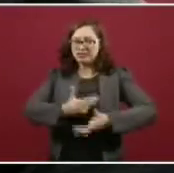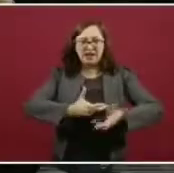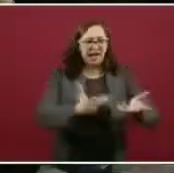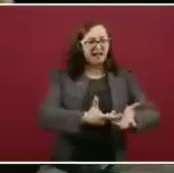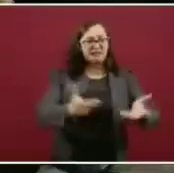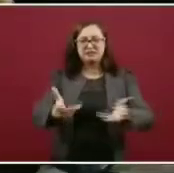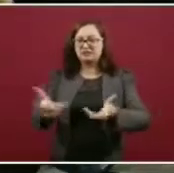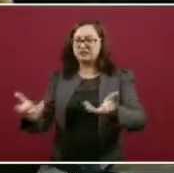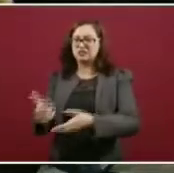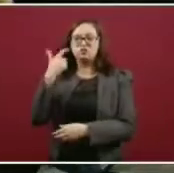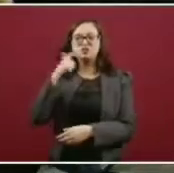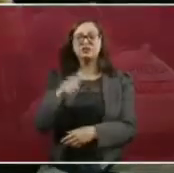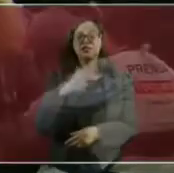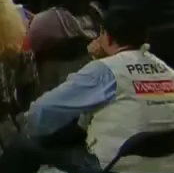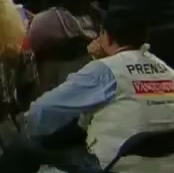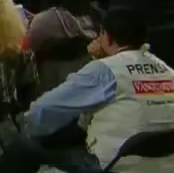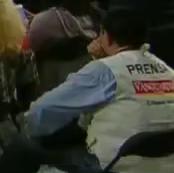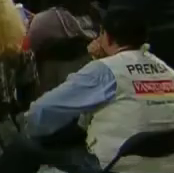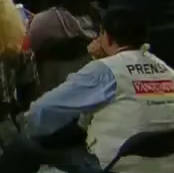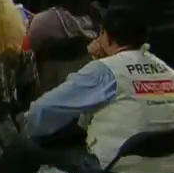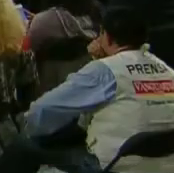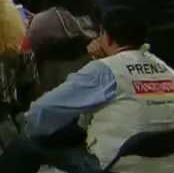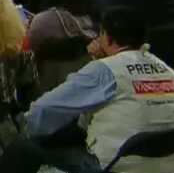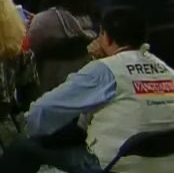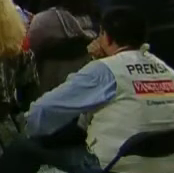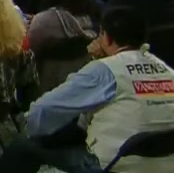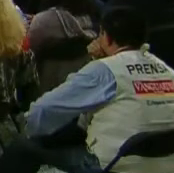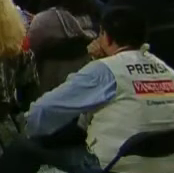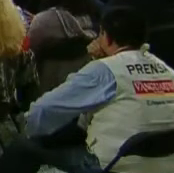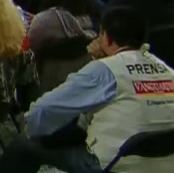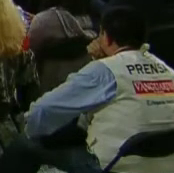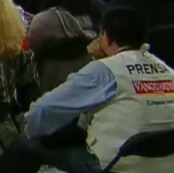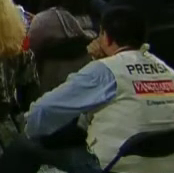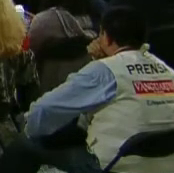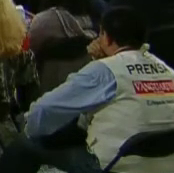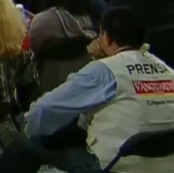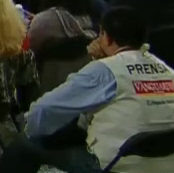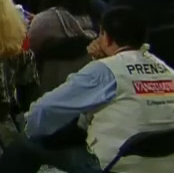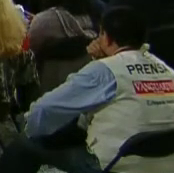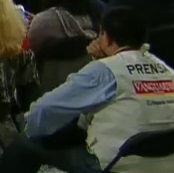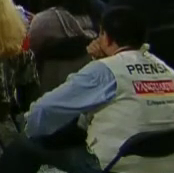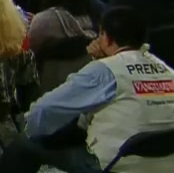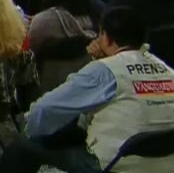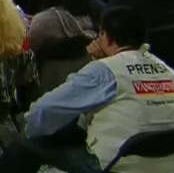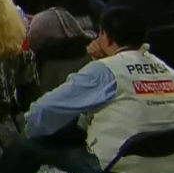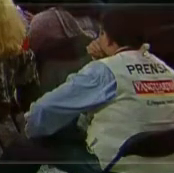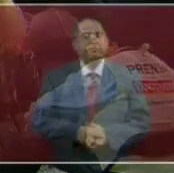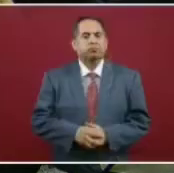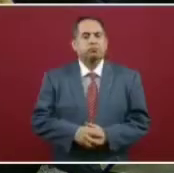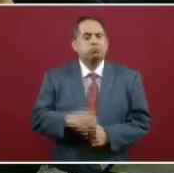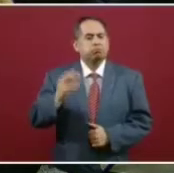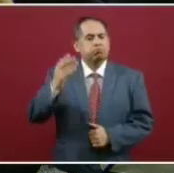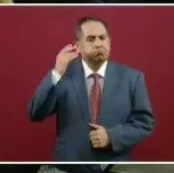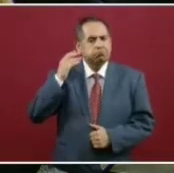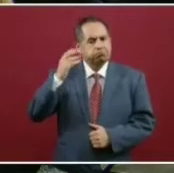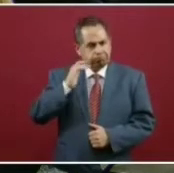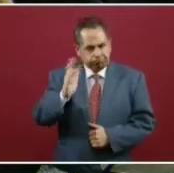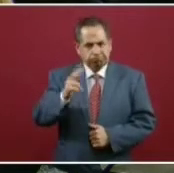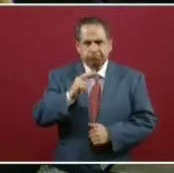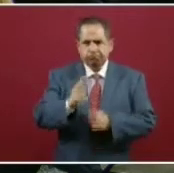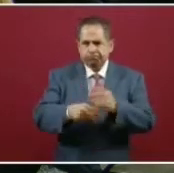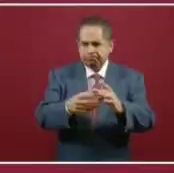Están apostando a que nos vaya mal. Ya les he hablado varias